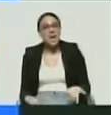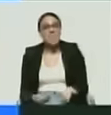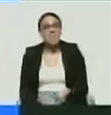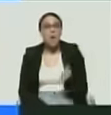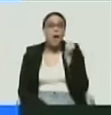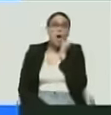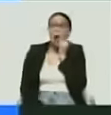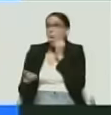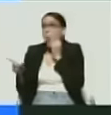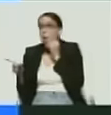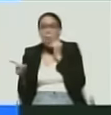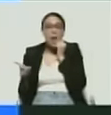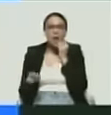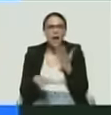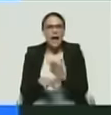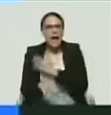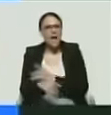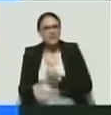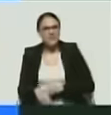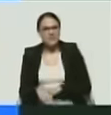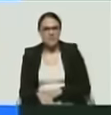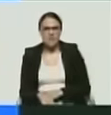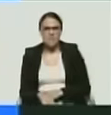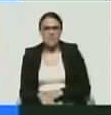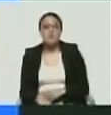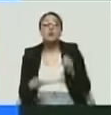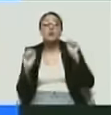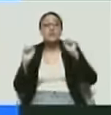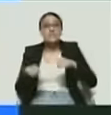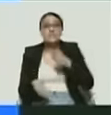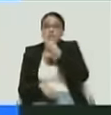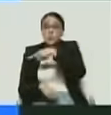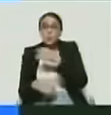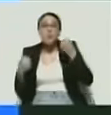Nadie canta fraude si está ganando una elección. Nadie.